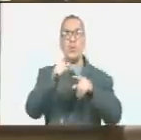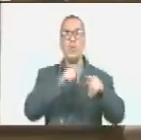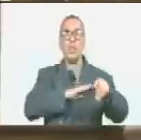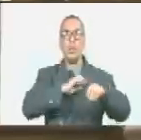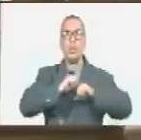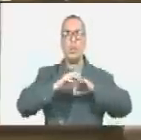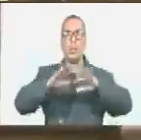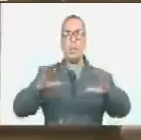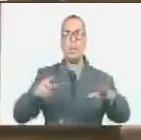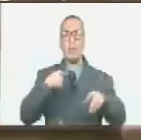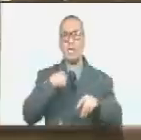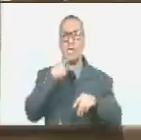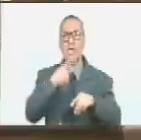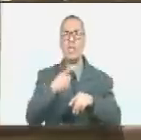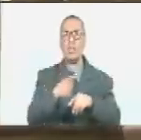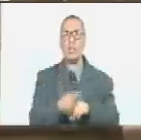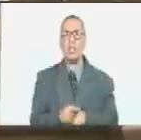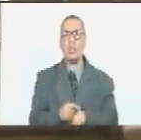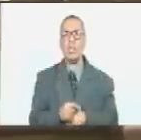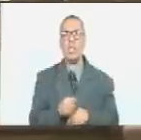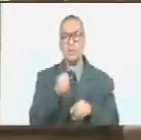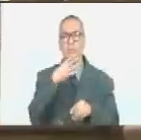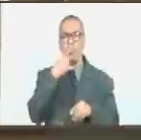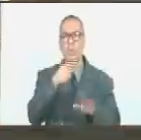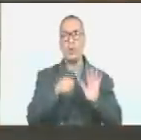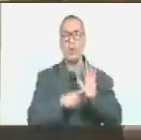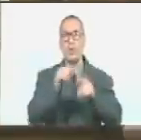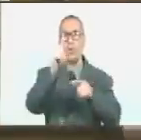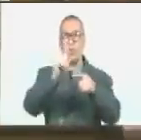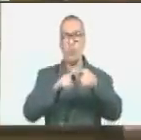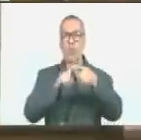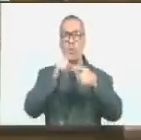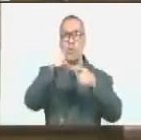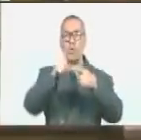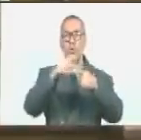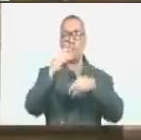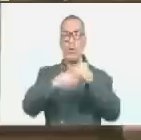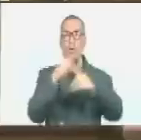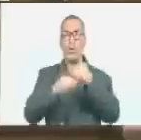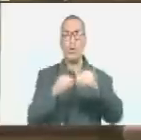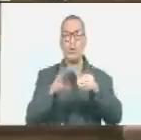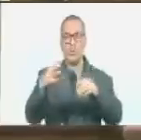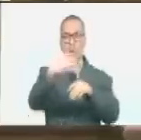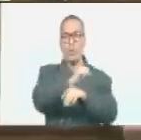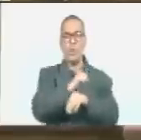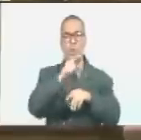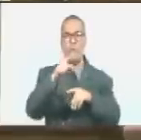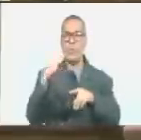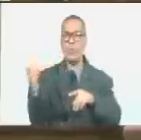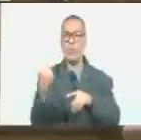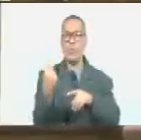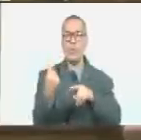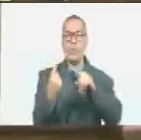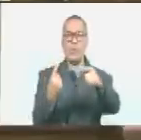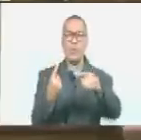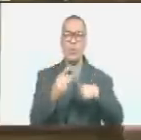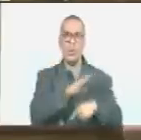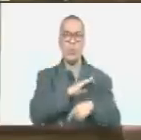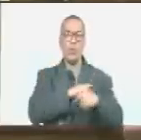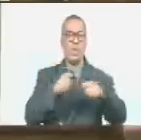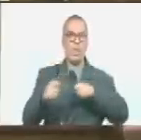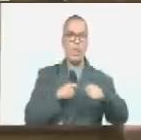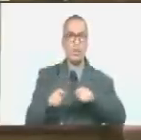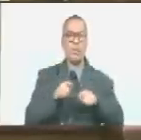dominio podrá declararse respecto de bienes 1. Derivados u obtenidos directa o indirectamente de